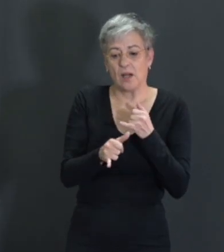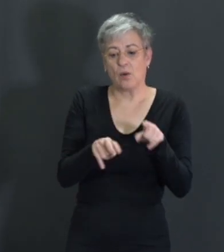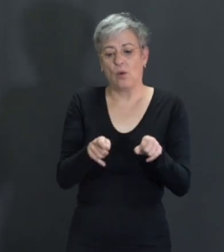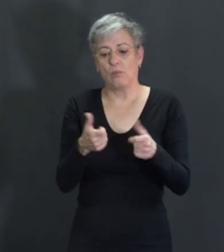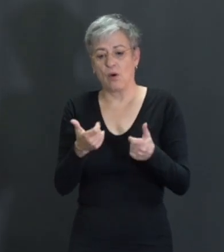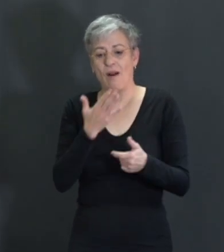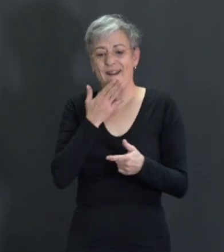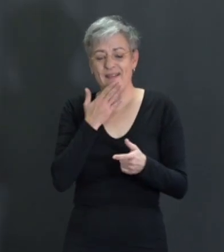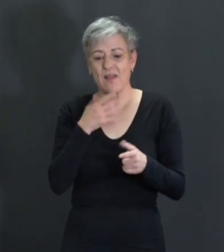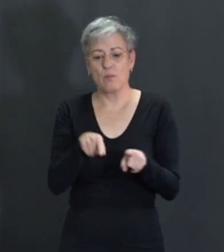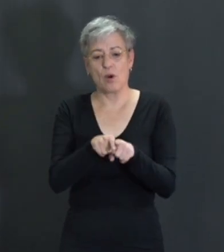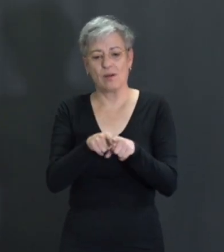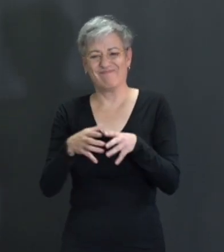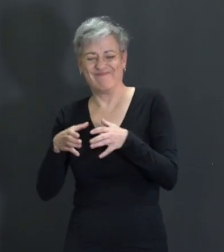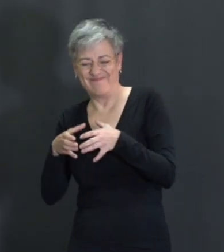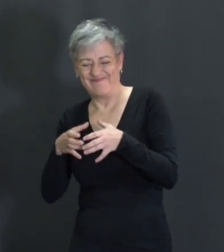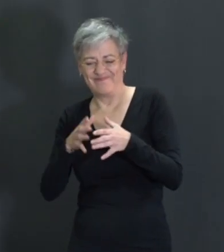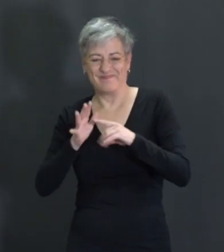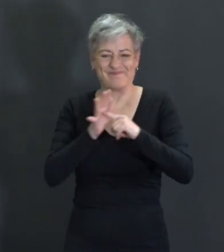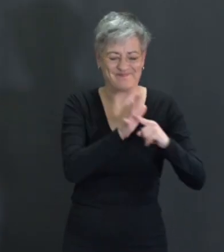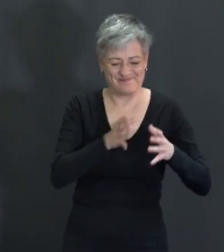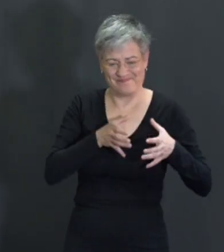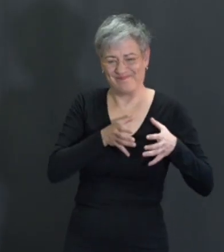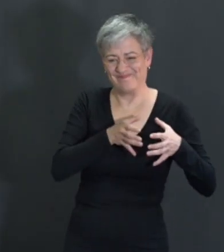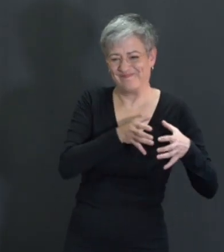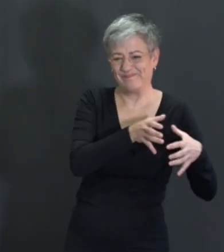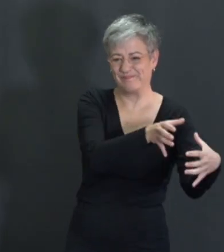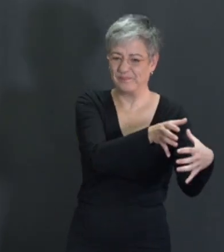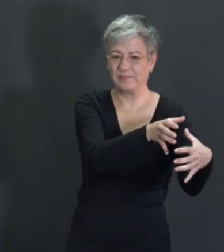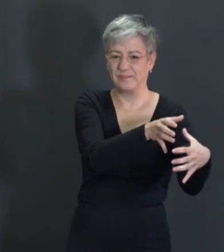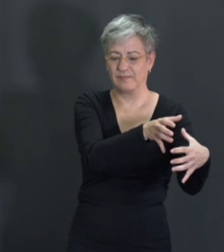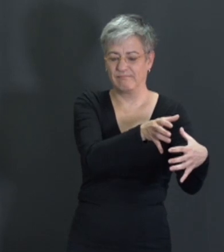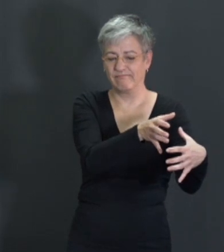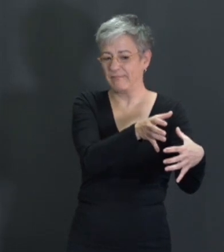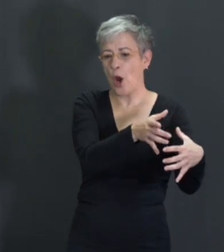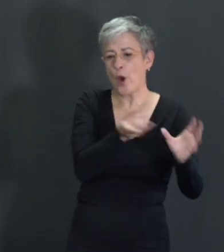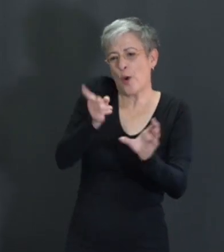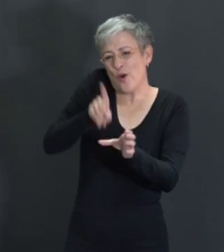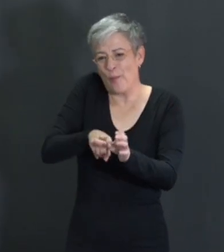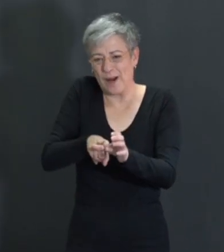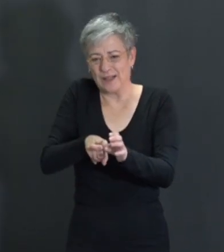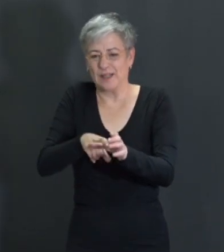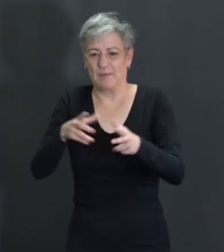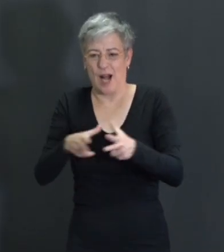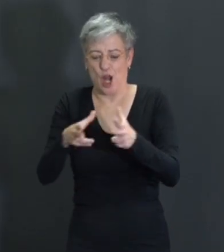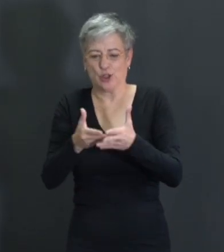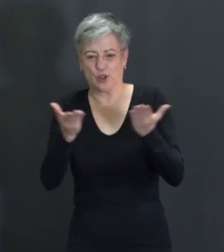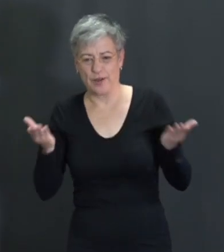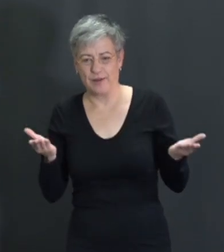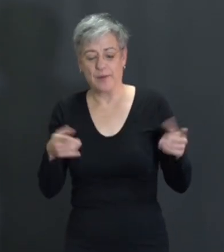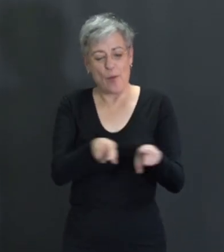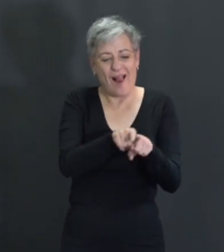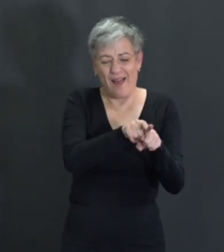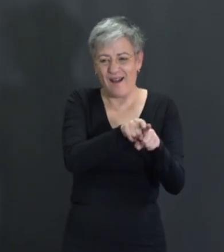a las personas mayores de la participación como actores, valga la redundancia, activos,